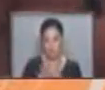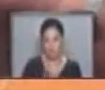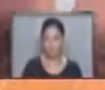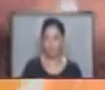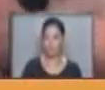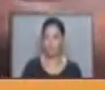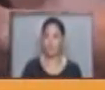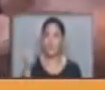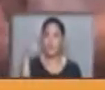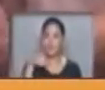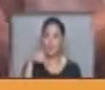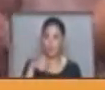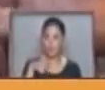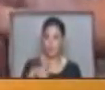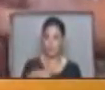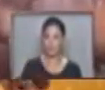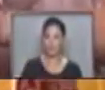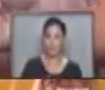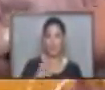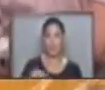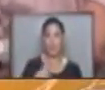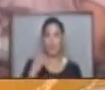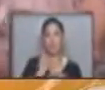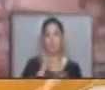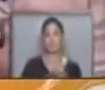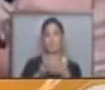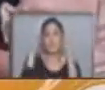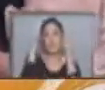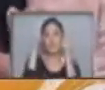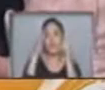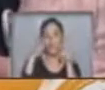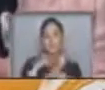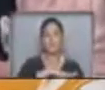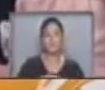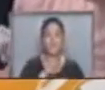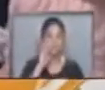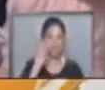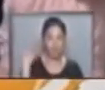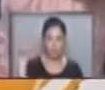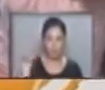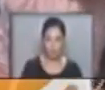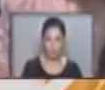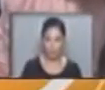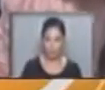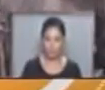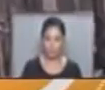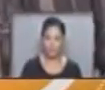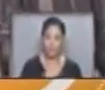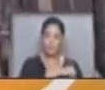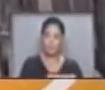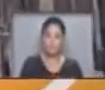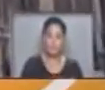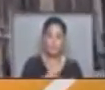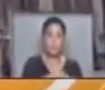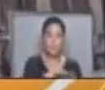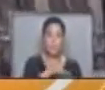que Máxima llevó un vestido que ya había estrenado. Y esto no es un gesto que pasa desapercibido, sino que es una muestra de